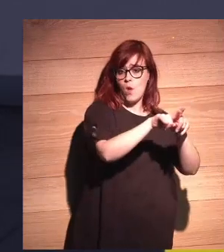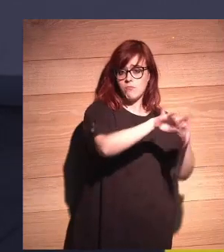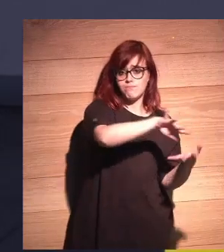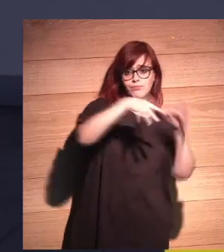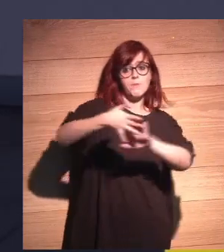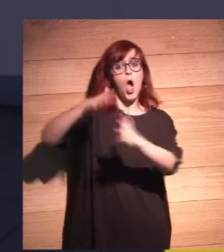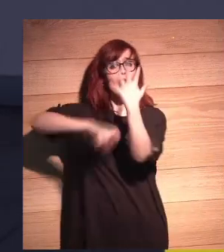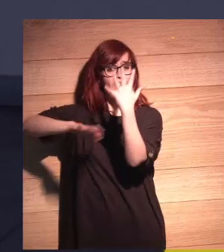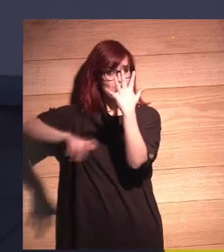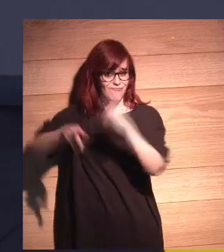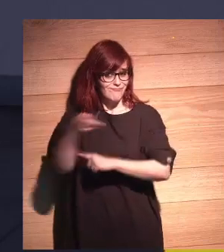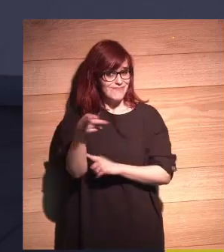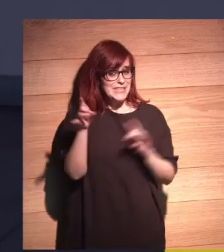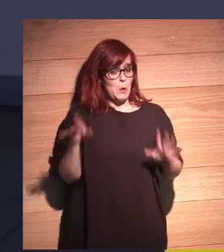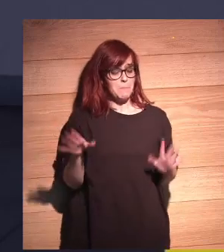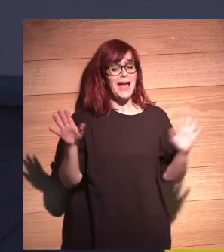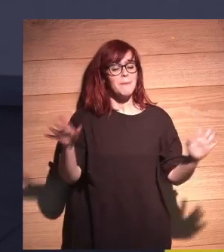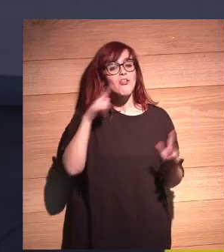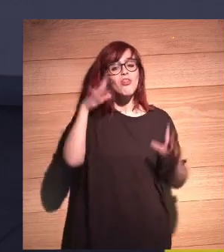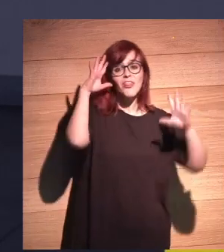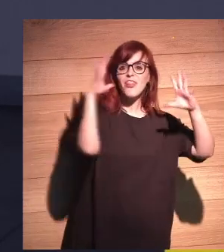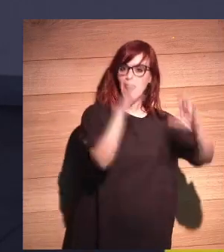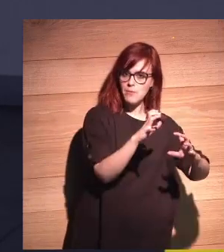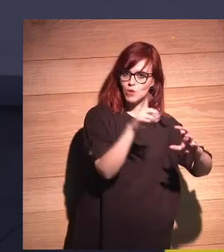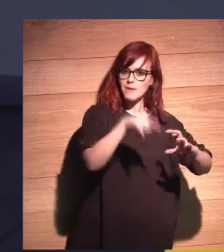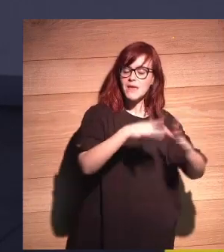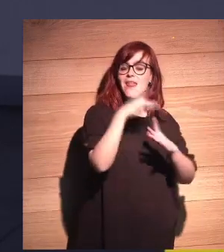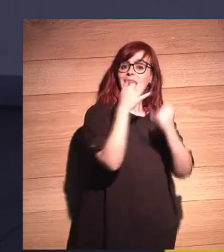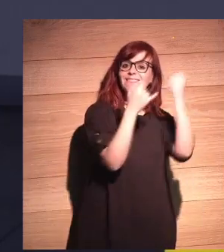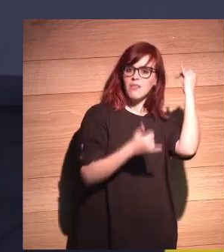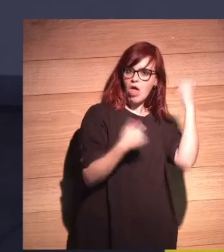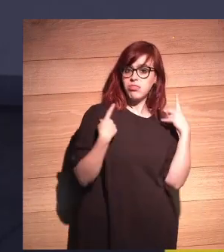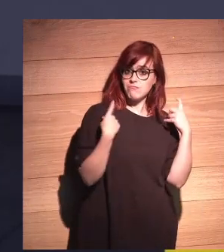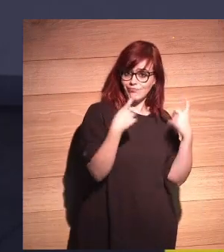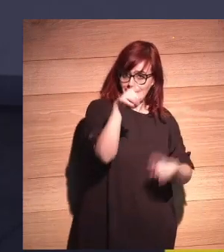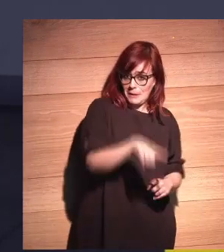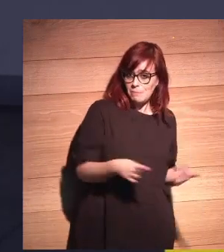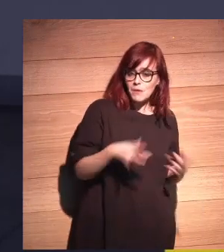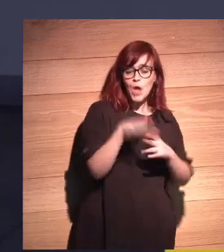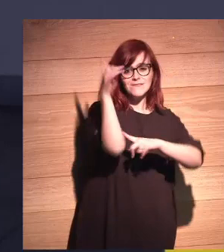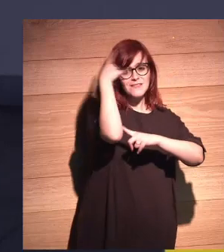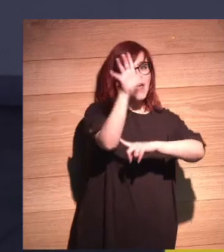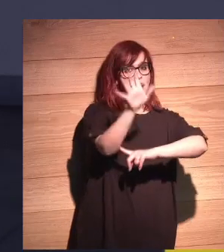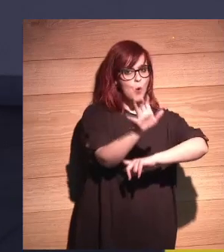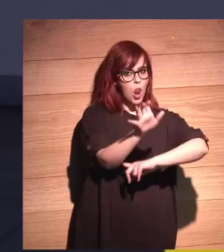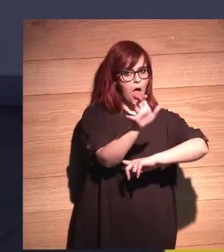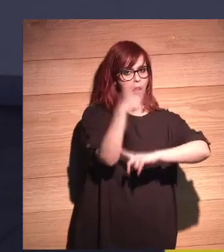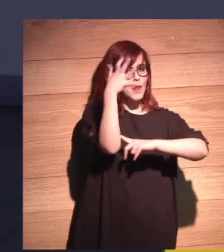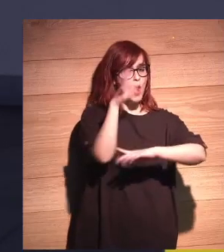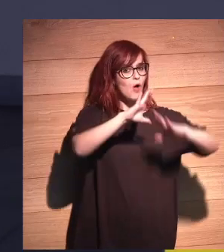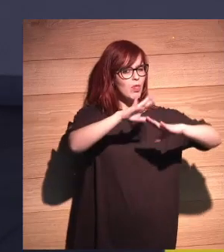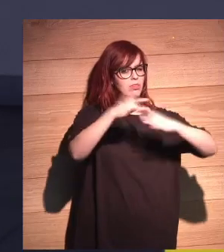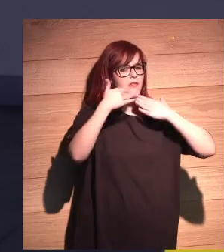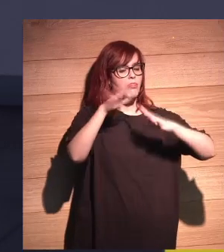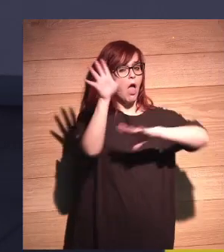los ordenadores. Y por otro lado, el cerebro funciona con electricidad, ¿no? Las neuronas se comunican mediante